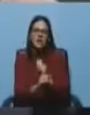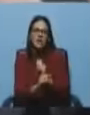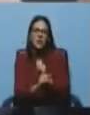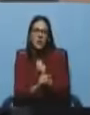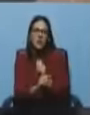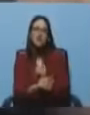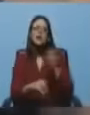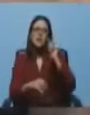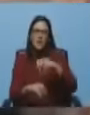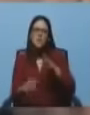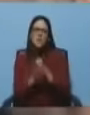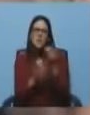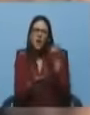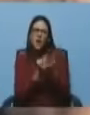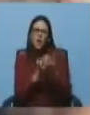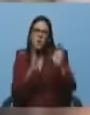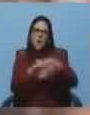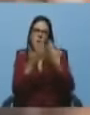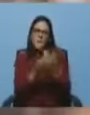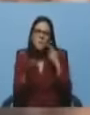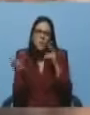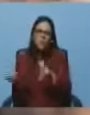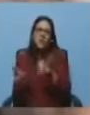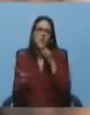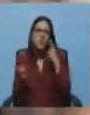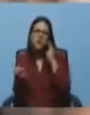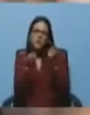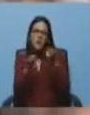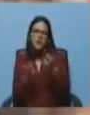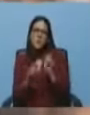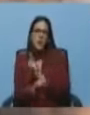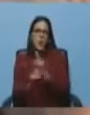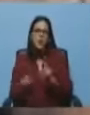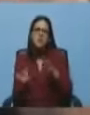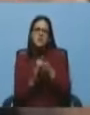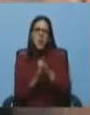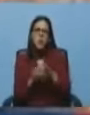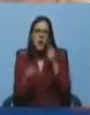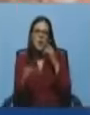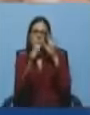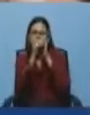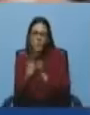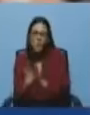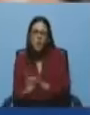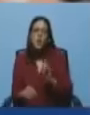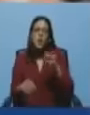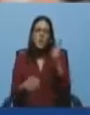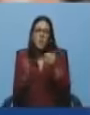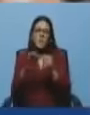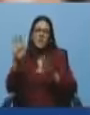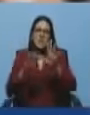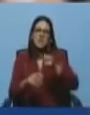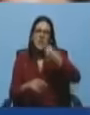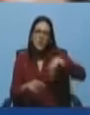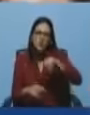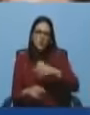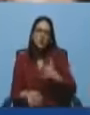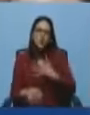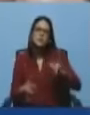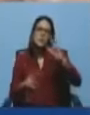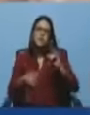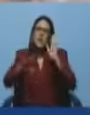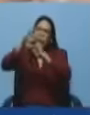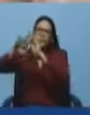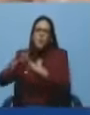motor actual de la economía mundial sin chantajes ni extorsiones. Desde el 2015 nuestro país manifestó su intención